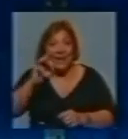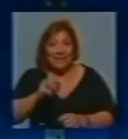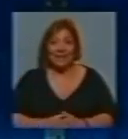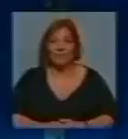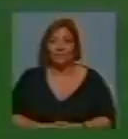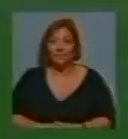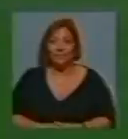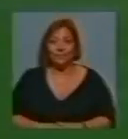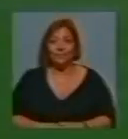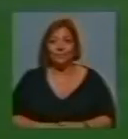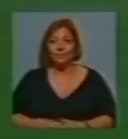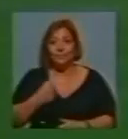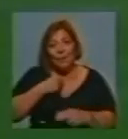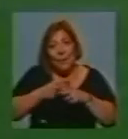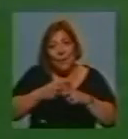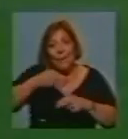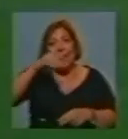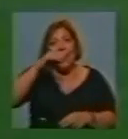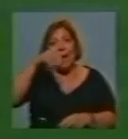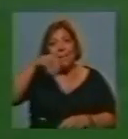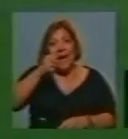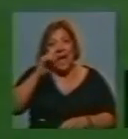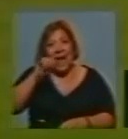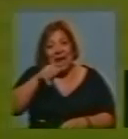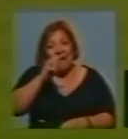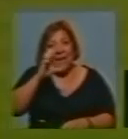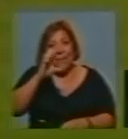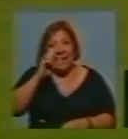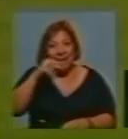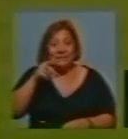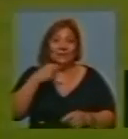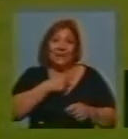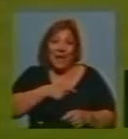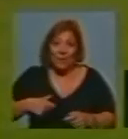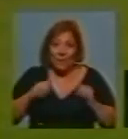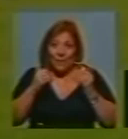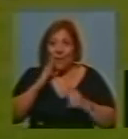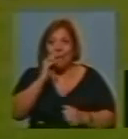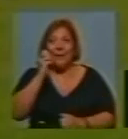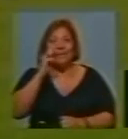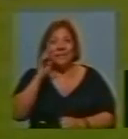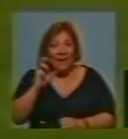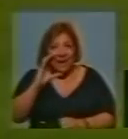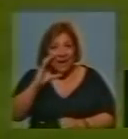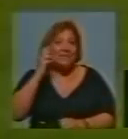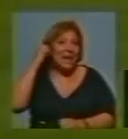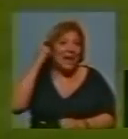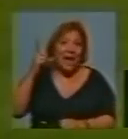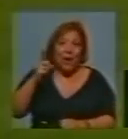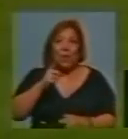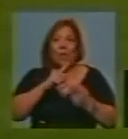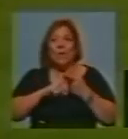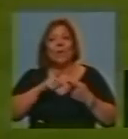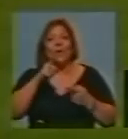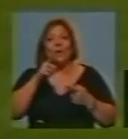adelanto. No, yo me llamo José María Jiménez y juego en Danubio. Mi nombre es Hernán Petric, jugador de Atenas de San Carlos. Jorge